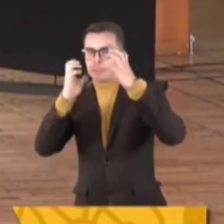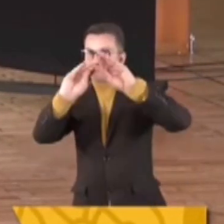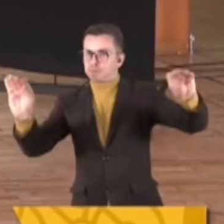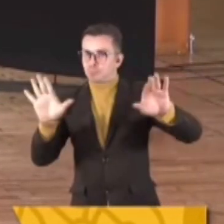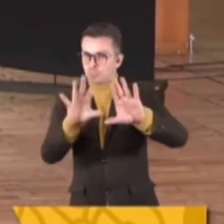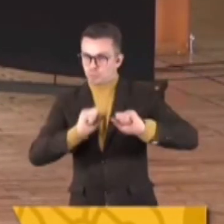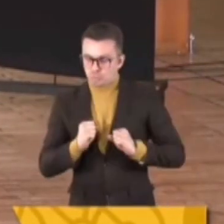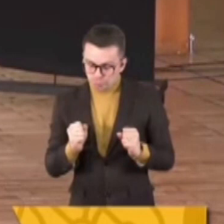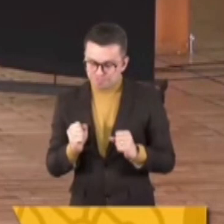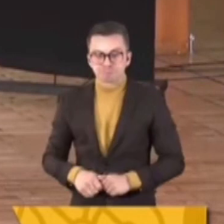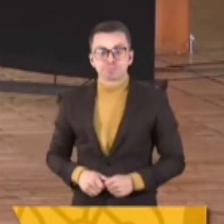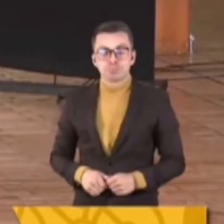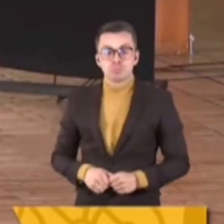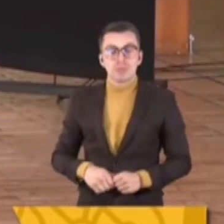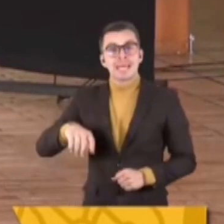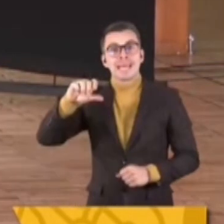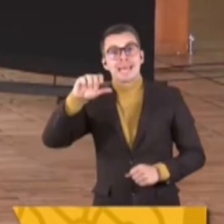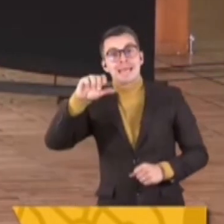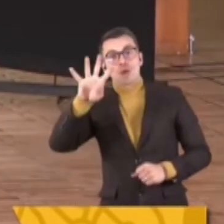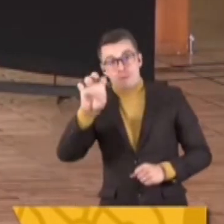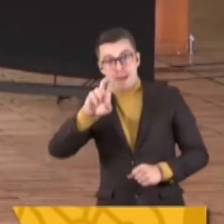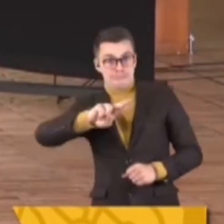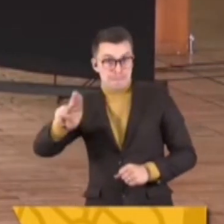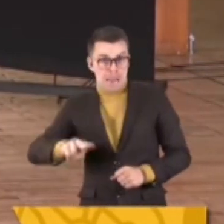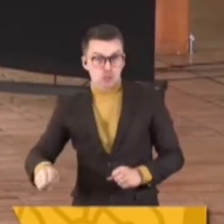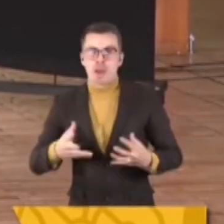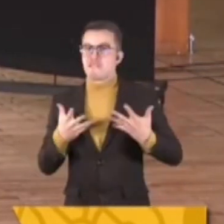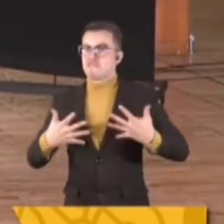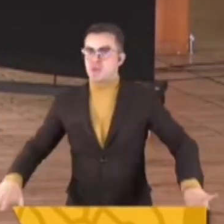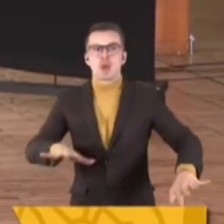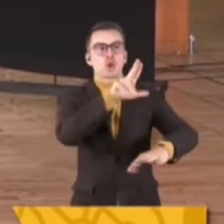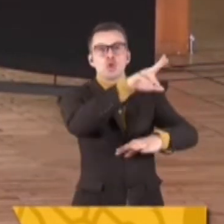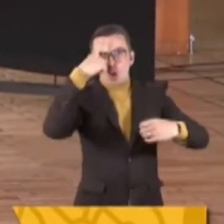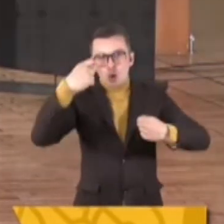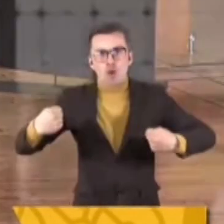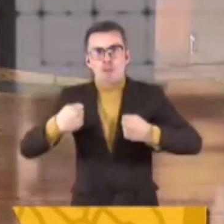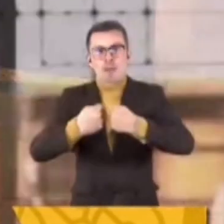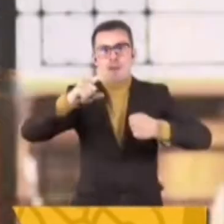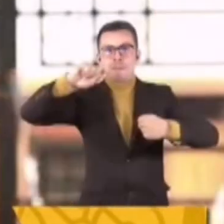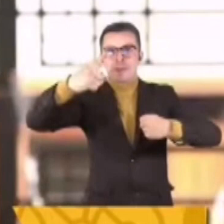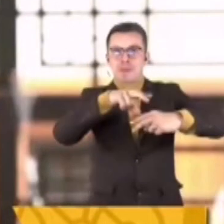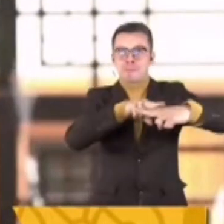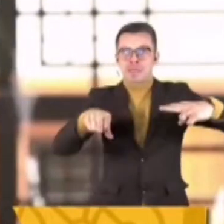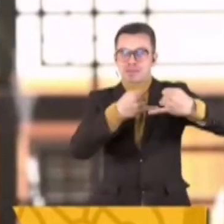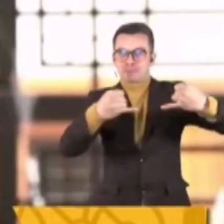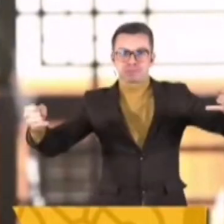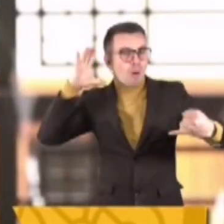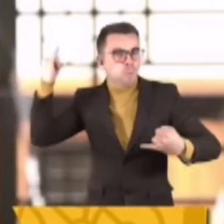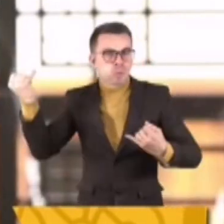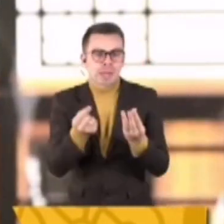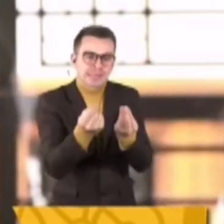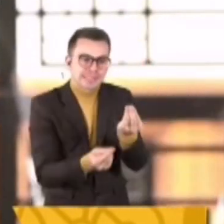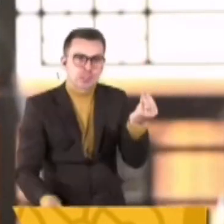marzo se vencía el plazo que tenía el consorcio Metrolínea 1 para entregar los estudios y diseños definitivos